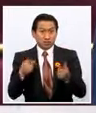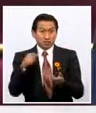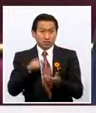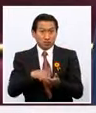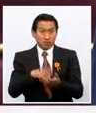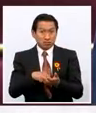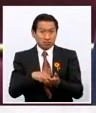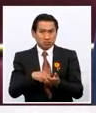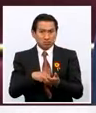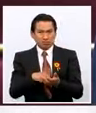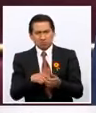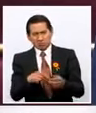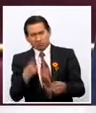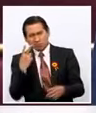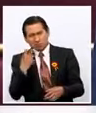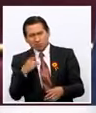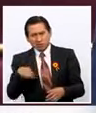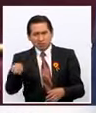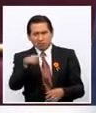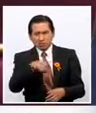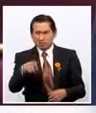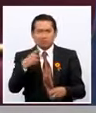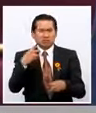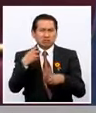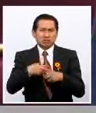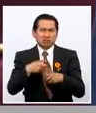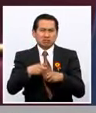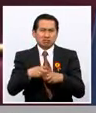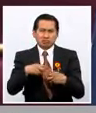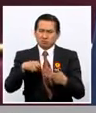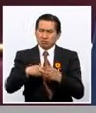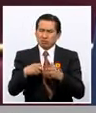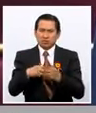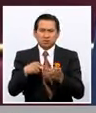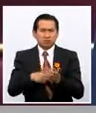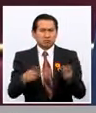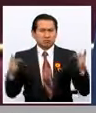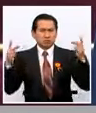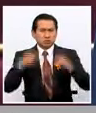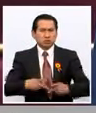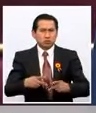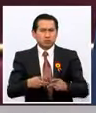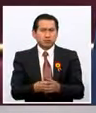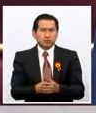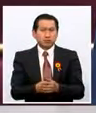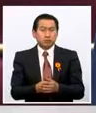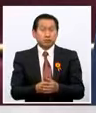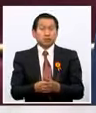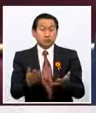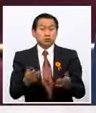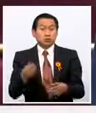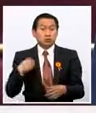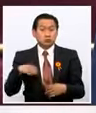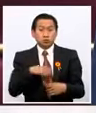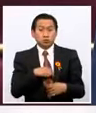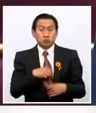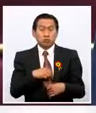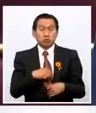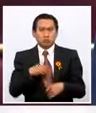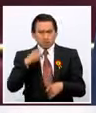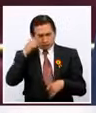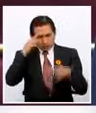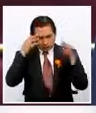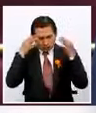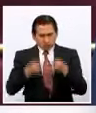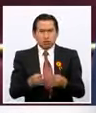ni de lejos alcanzaba para enfrentar semejante pandemia y entonces tomamos dos decisiones